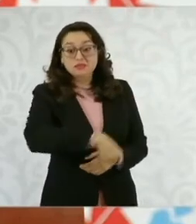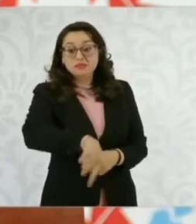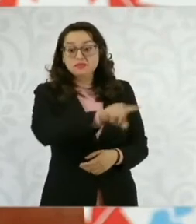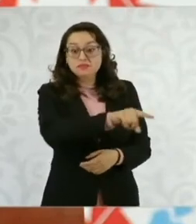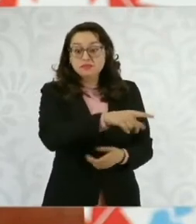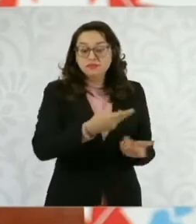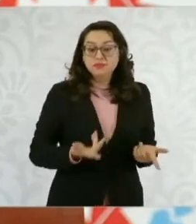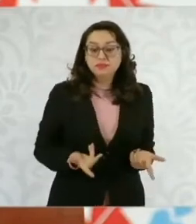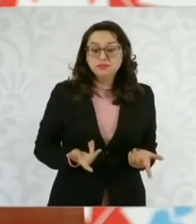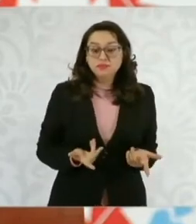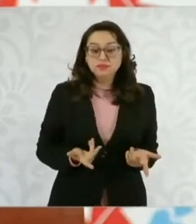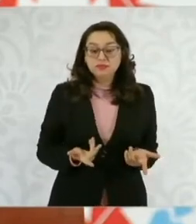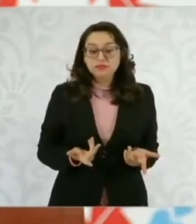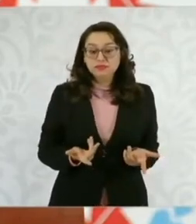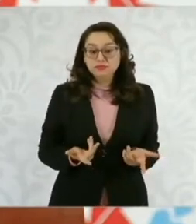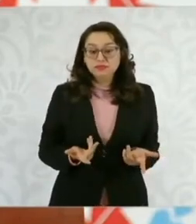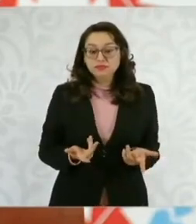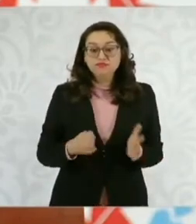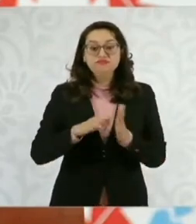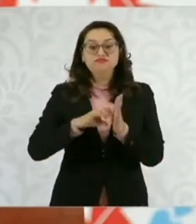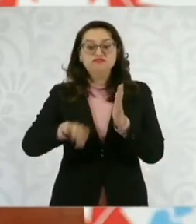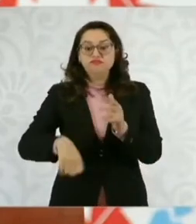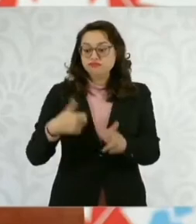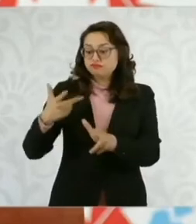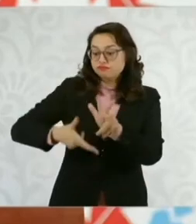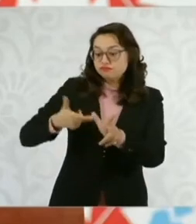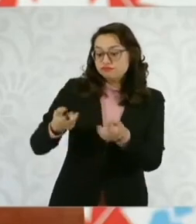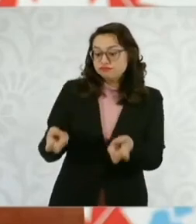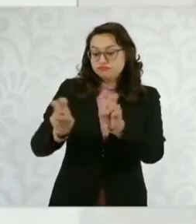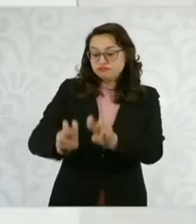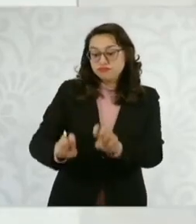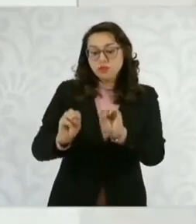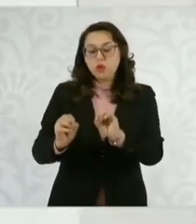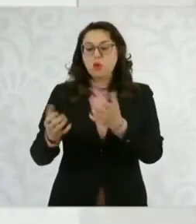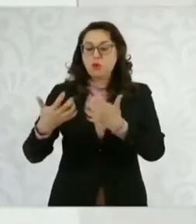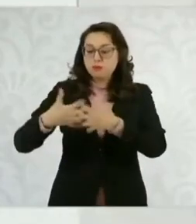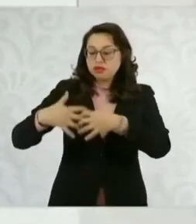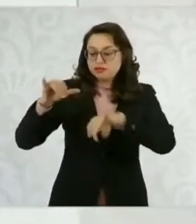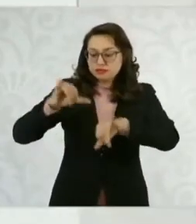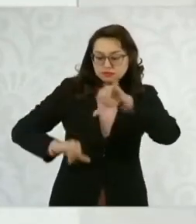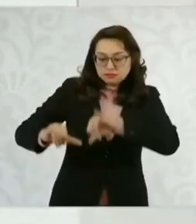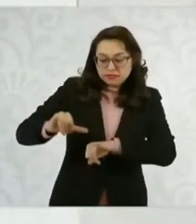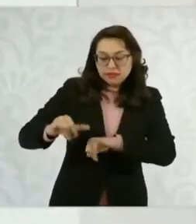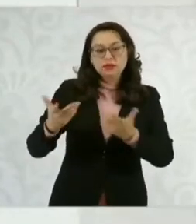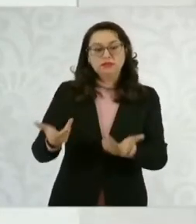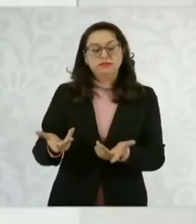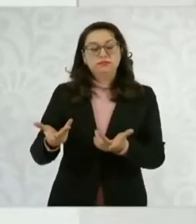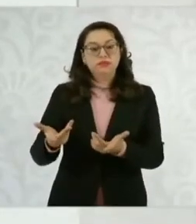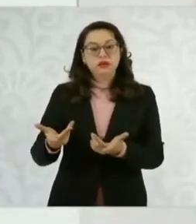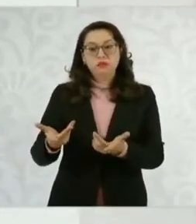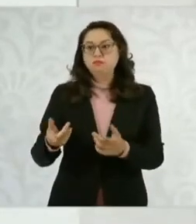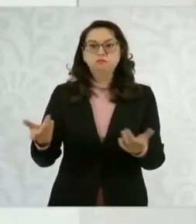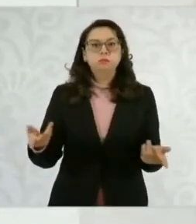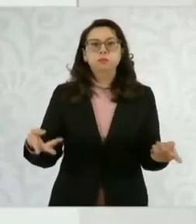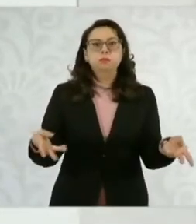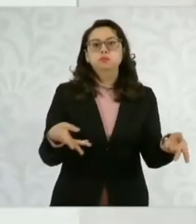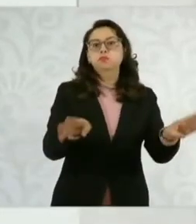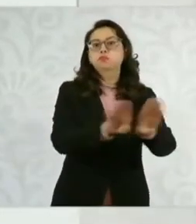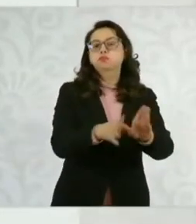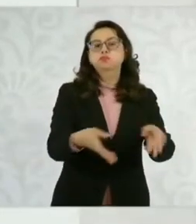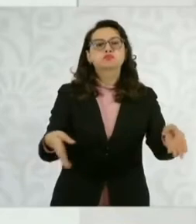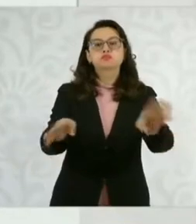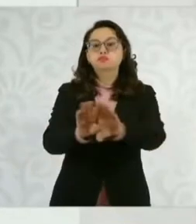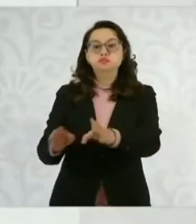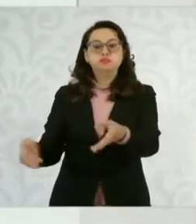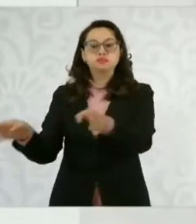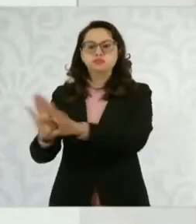cerraron, como los ferrocarriles de pasajeros o como la producción de fertilizantes o como petroquímicas, que dejaron